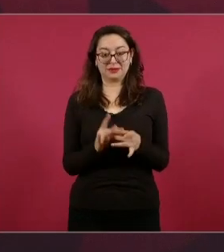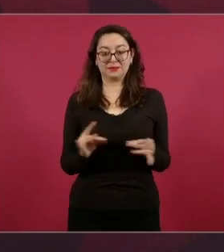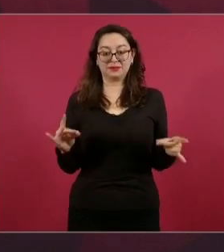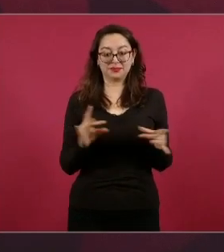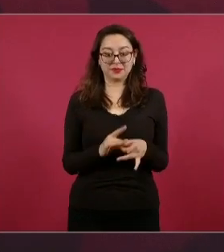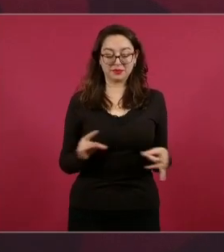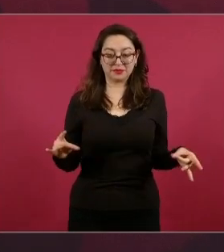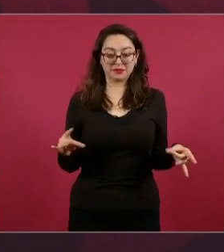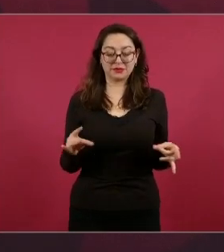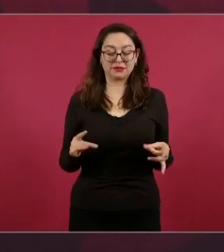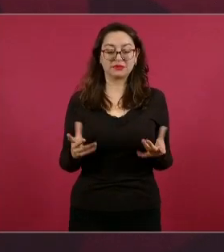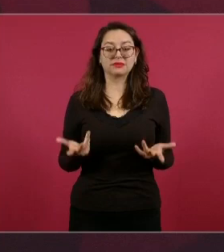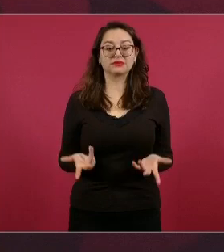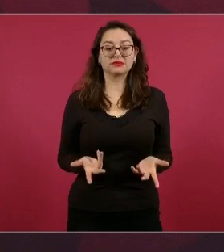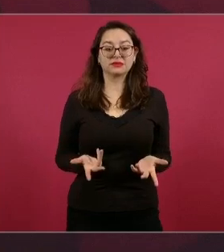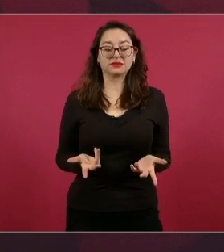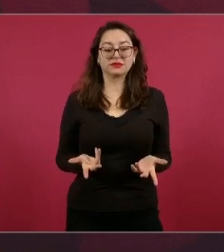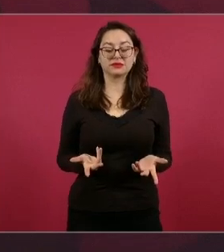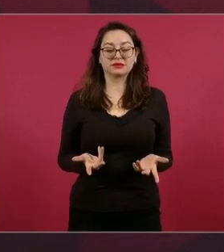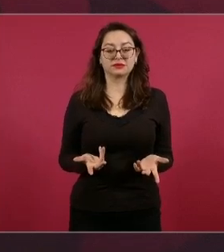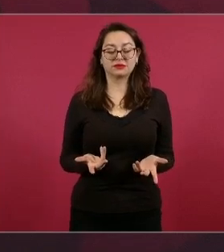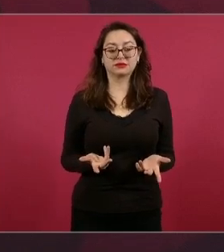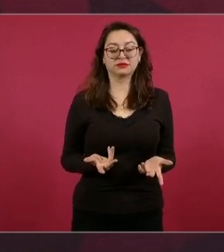que llegan